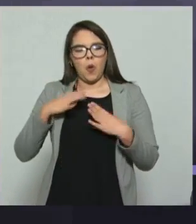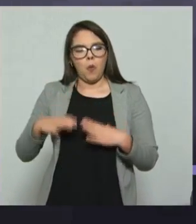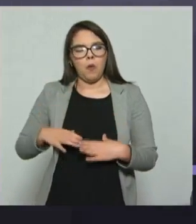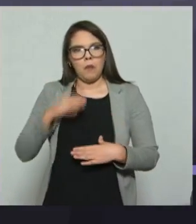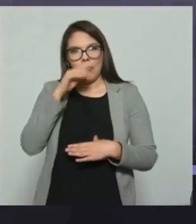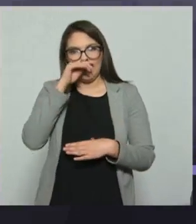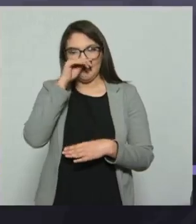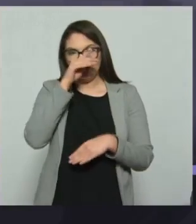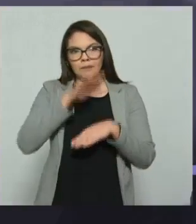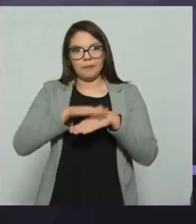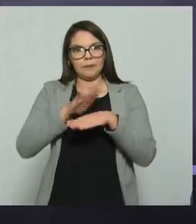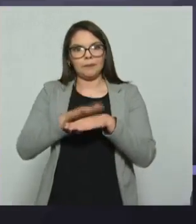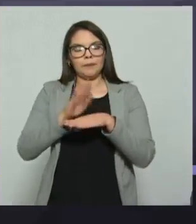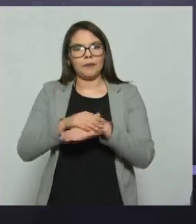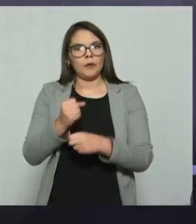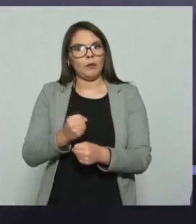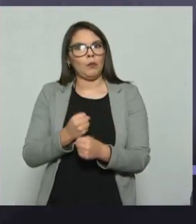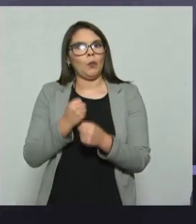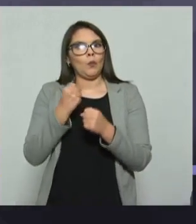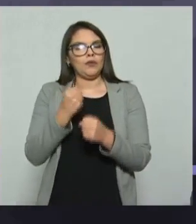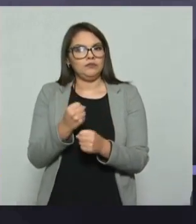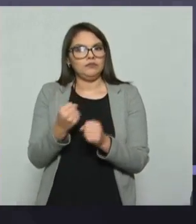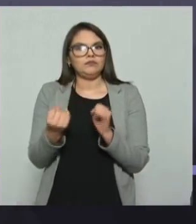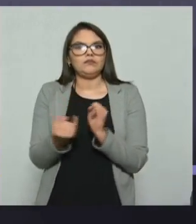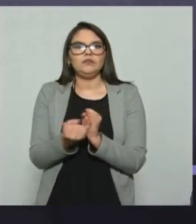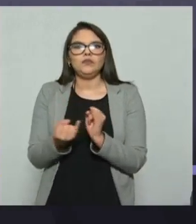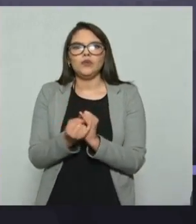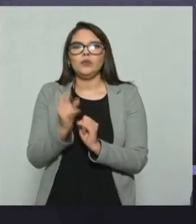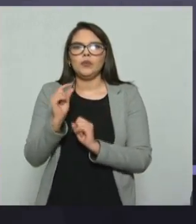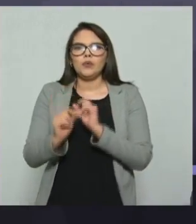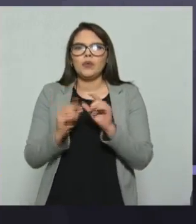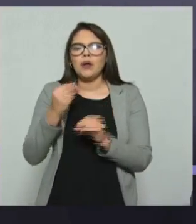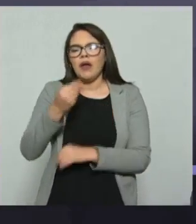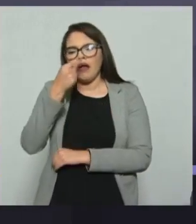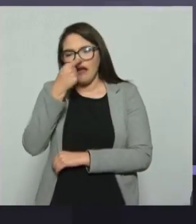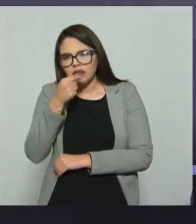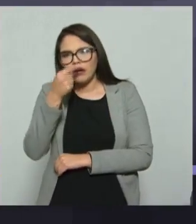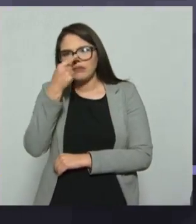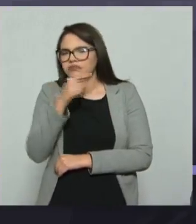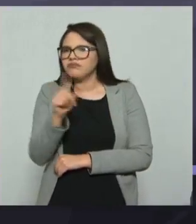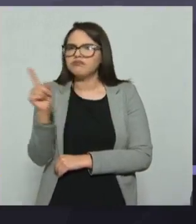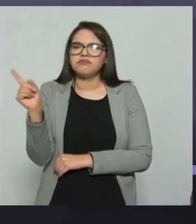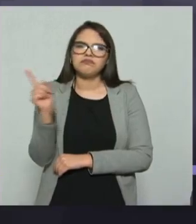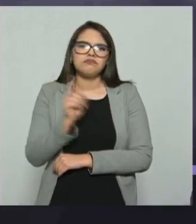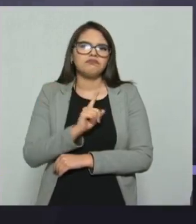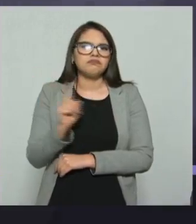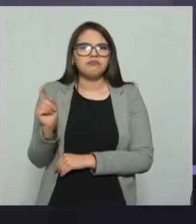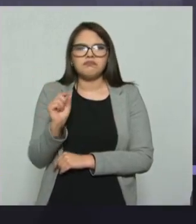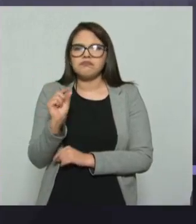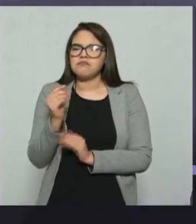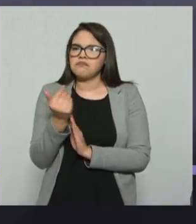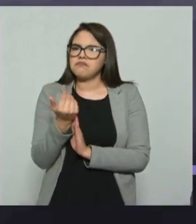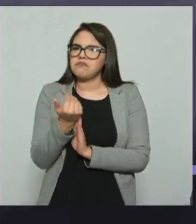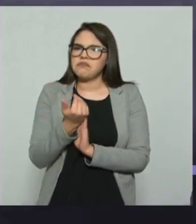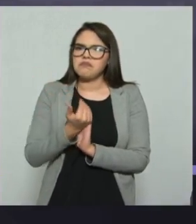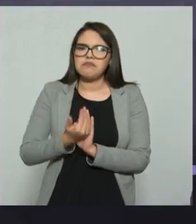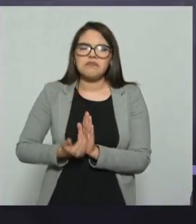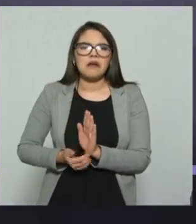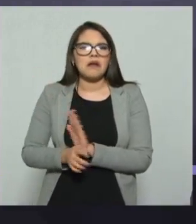inmunológico mejora, vamos a ver cómo dejamos de andar con tantos catarros, con tantos dolores, con tantas